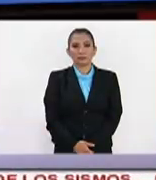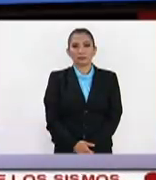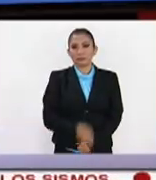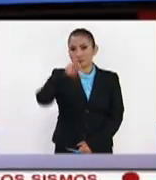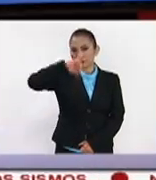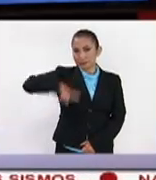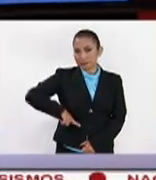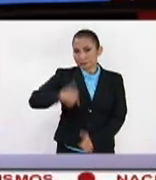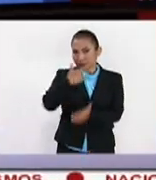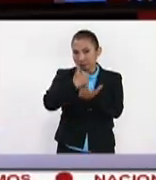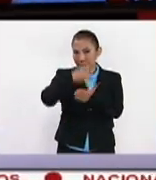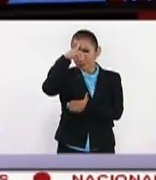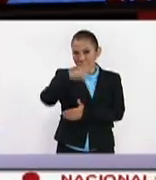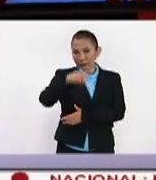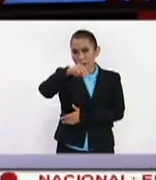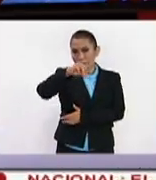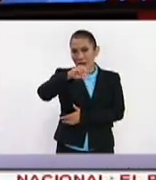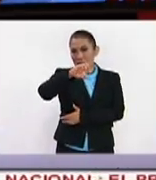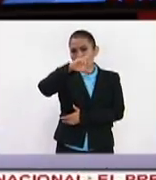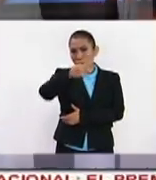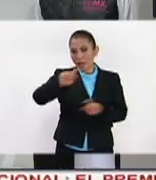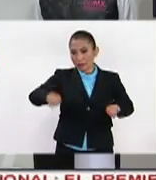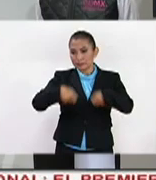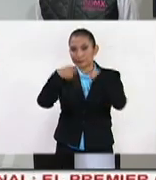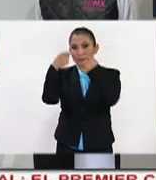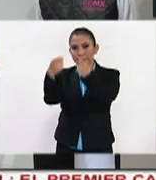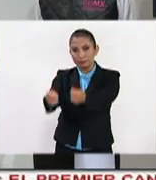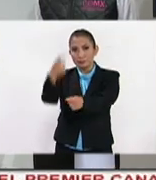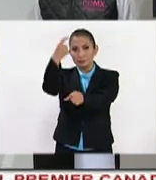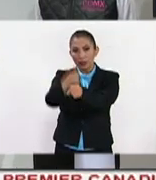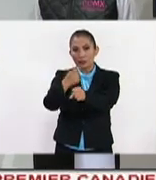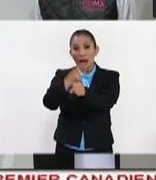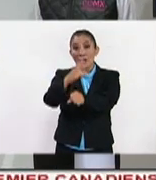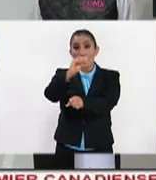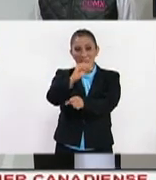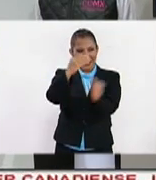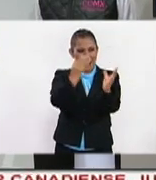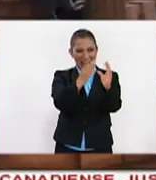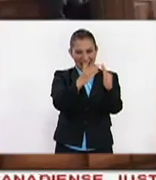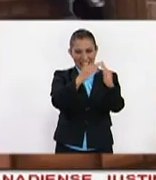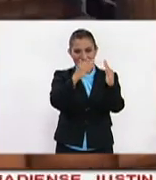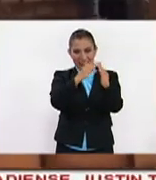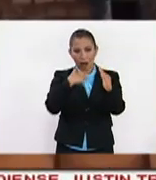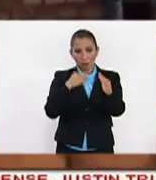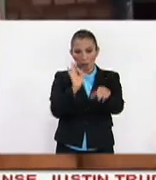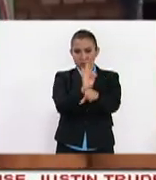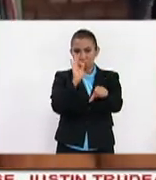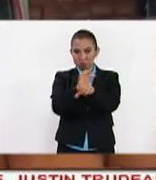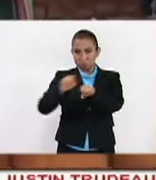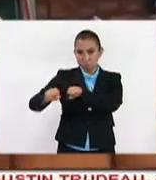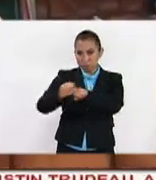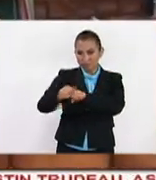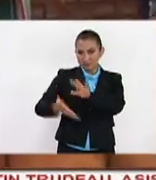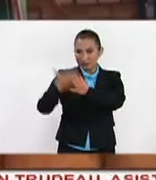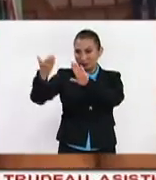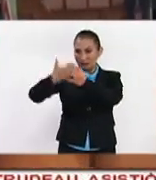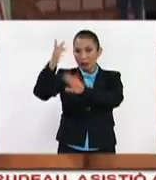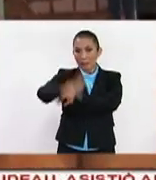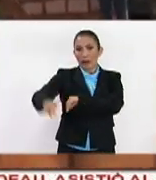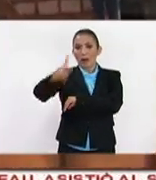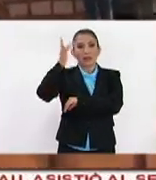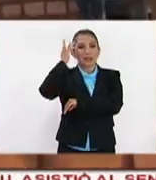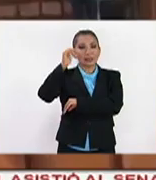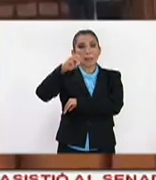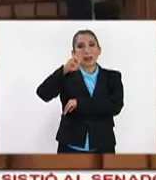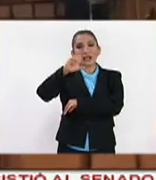El jefe de gobierno de la Ciudad de México, Miguel Ángel Mancera, entregó la primera de las 90 casas antisísmicas que se construyeron en el pueblo de